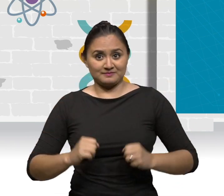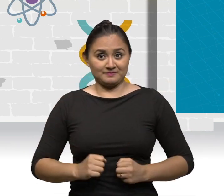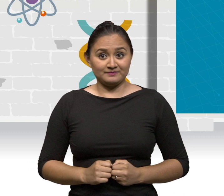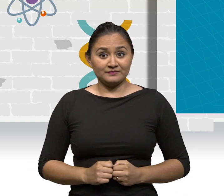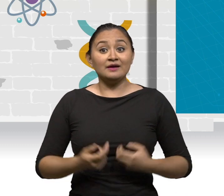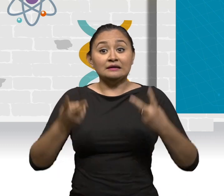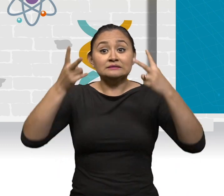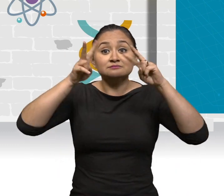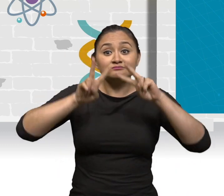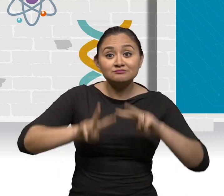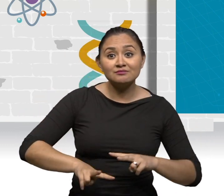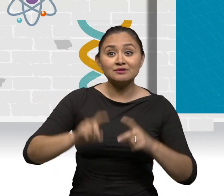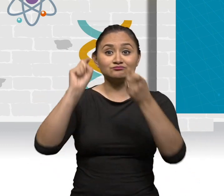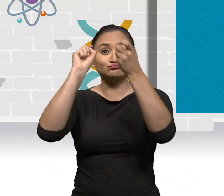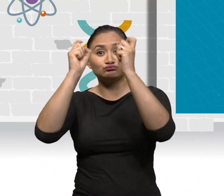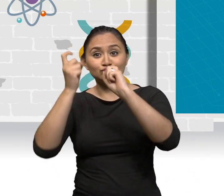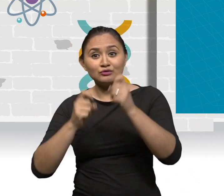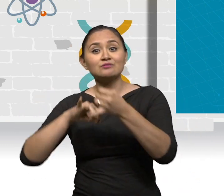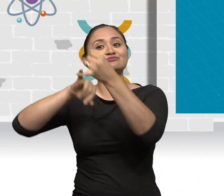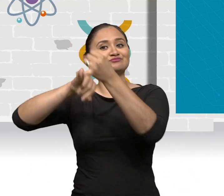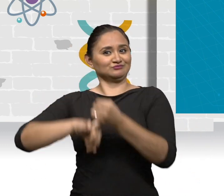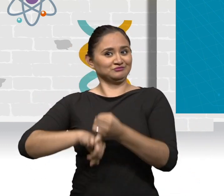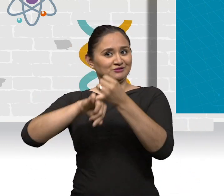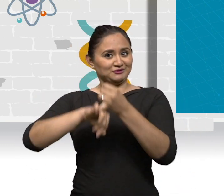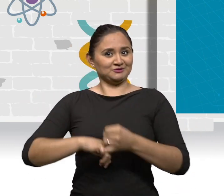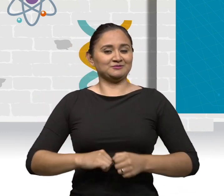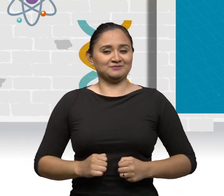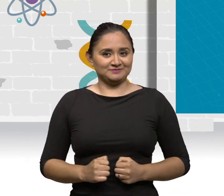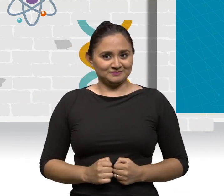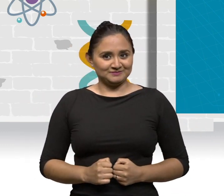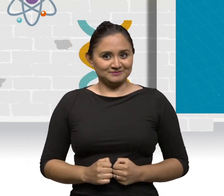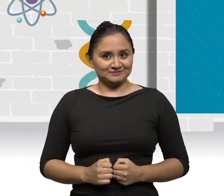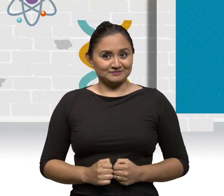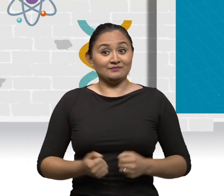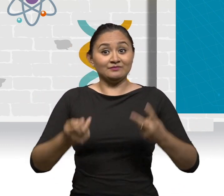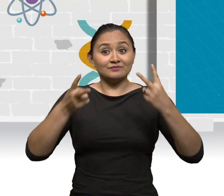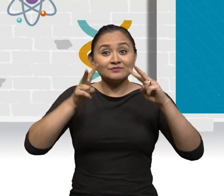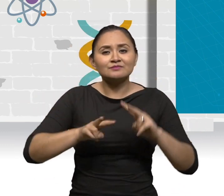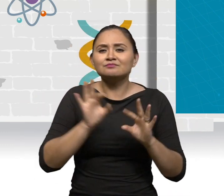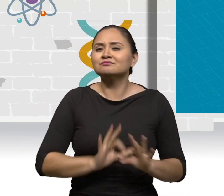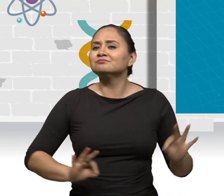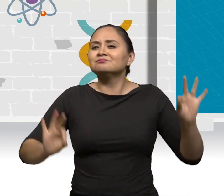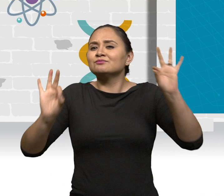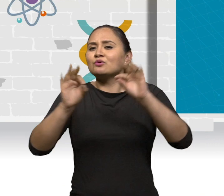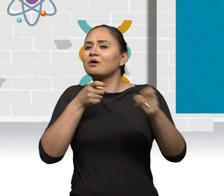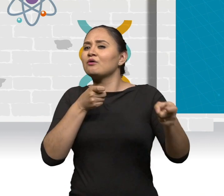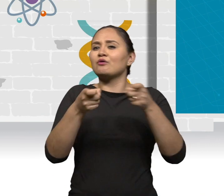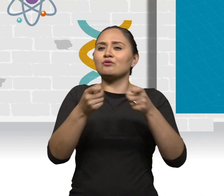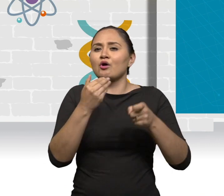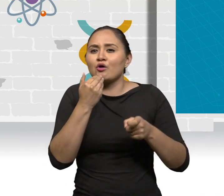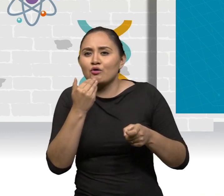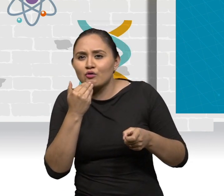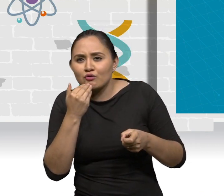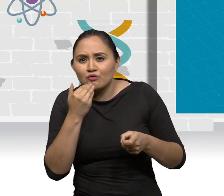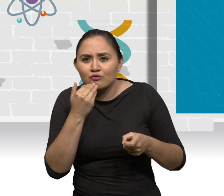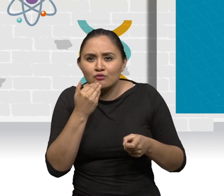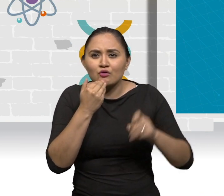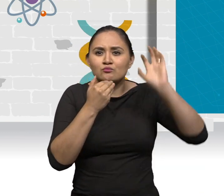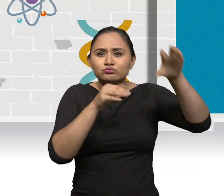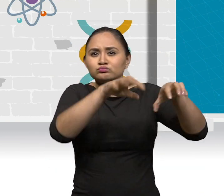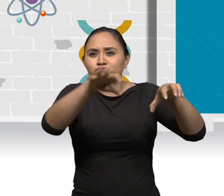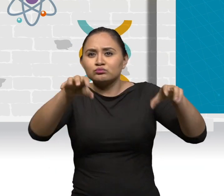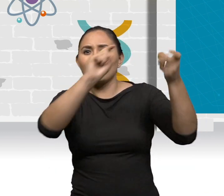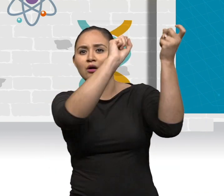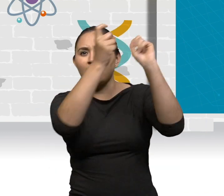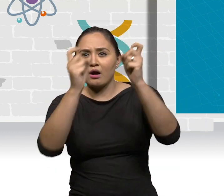causa, y cuál es la variable dependiente, es decir, el efecto. También es necesario controlar las demás